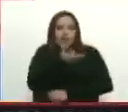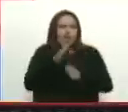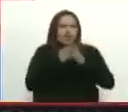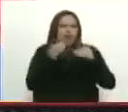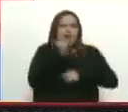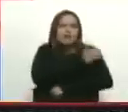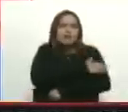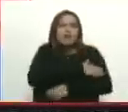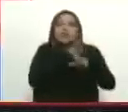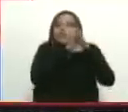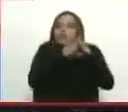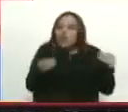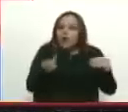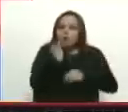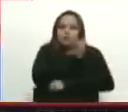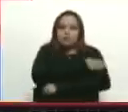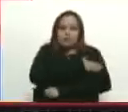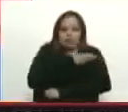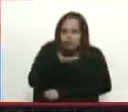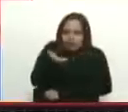Cuando digo toda, es toda.